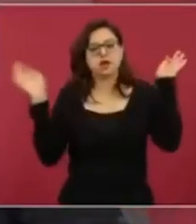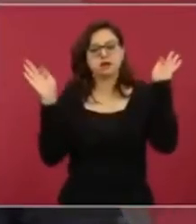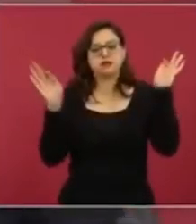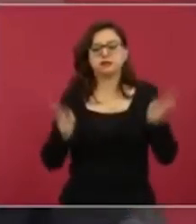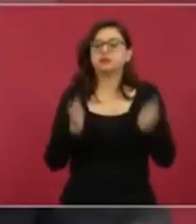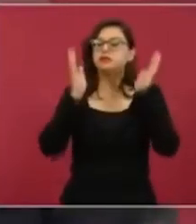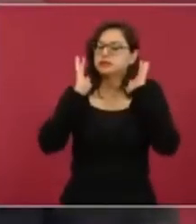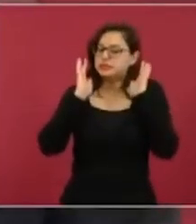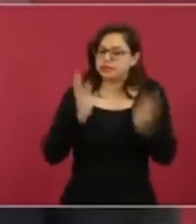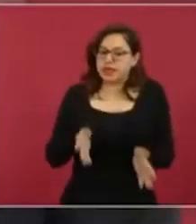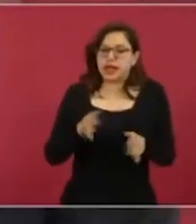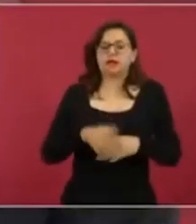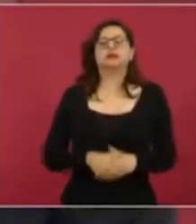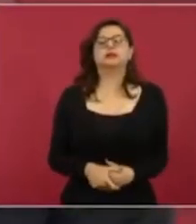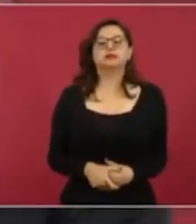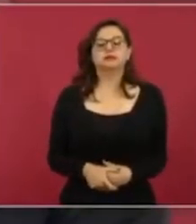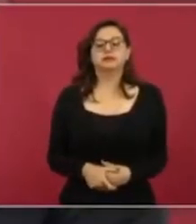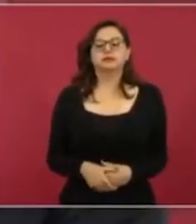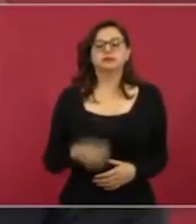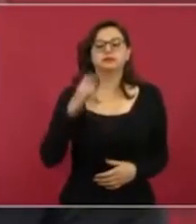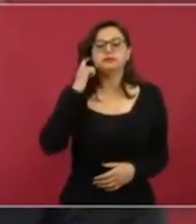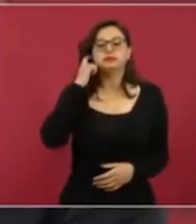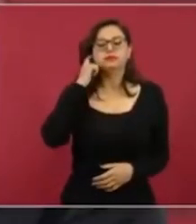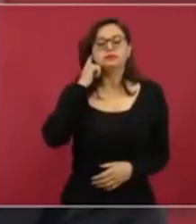y estamos